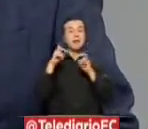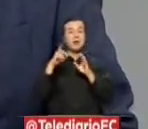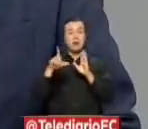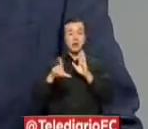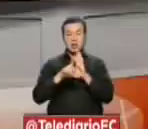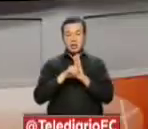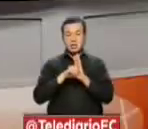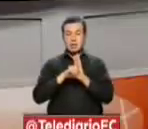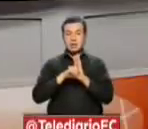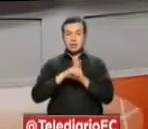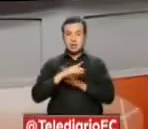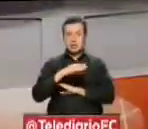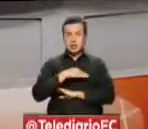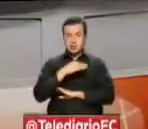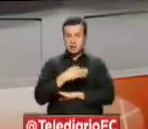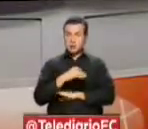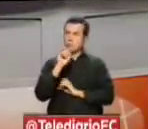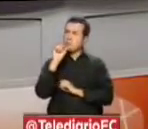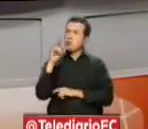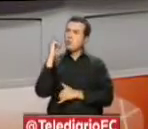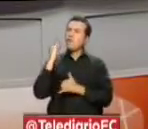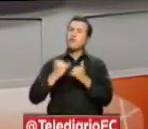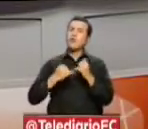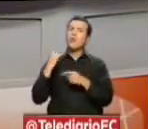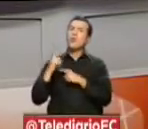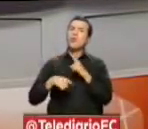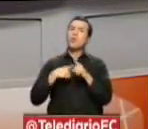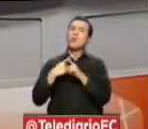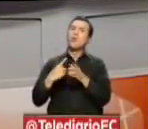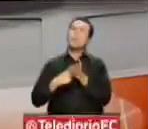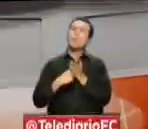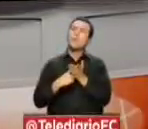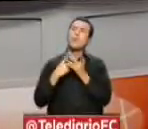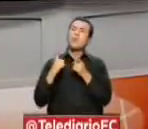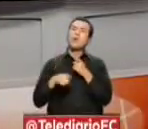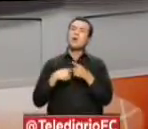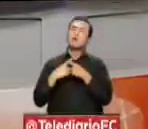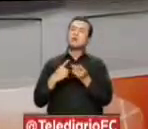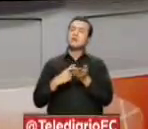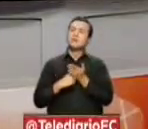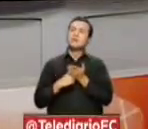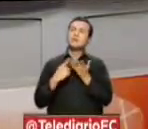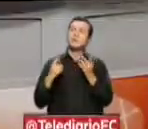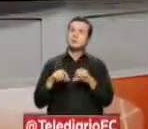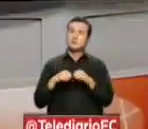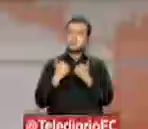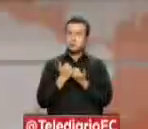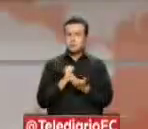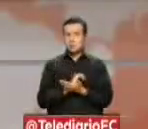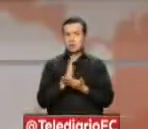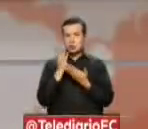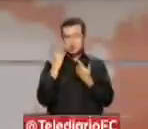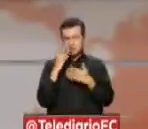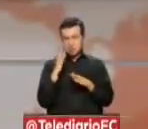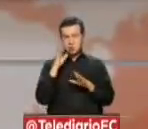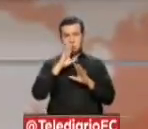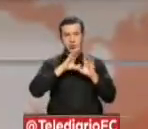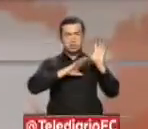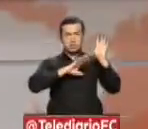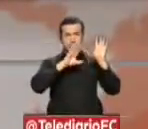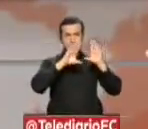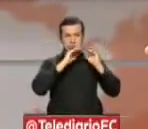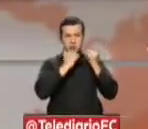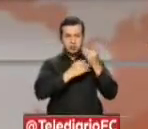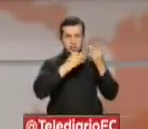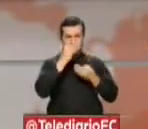Gracias por estar aquí. O pregunta final, ¿cuándo será discutido, cuándo será tratado este tema por la Asamblea? Yo ya hice mi exposición en la Comisión